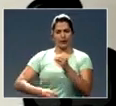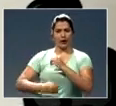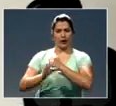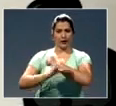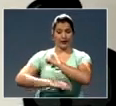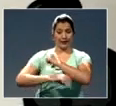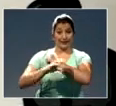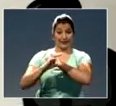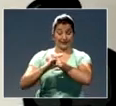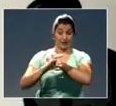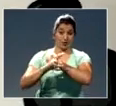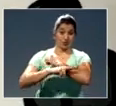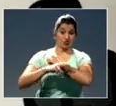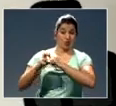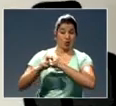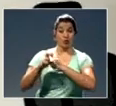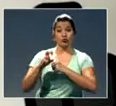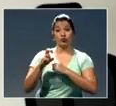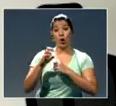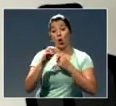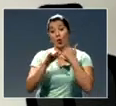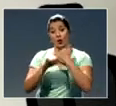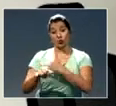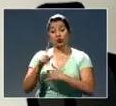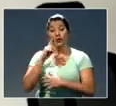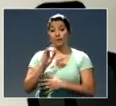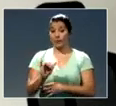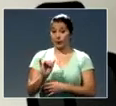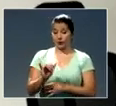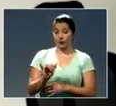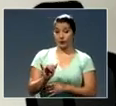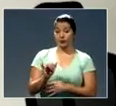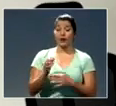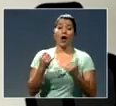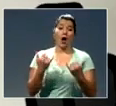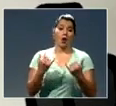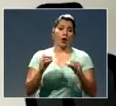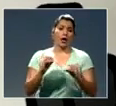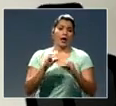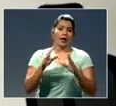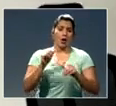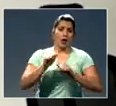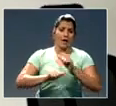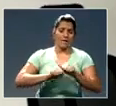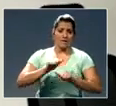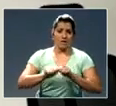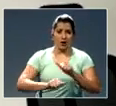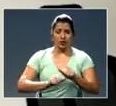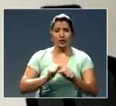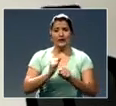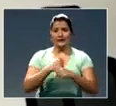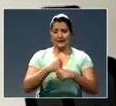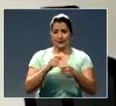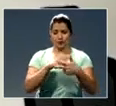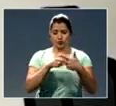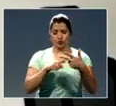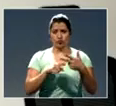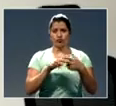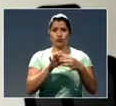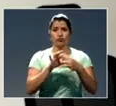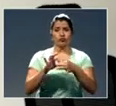de denuncias por ese tipo de delito. Evidentemente el esfuerzo pues mancomunado que hemos venido haciendo con la finalidad de